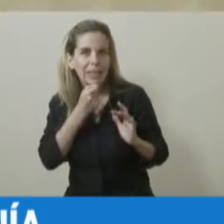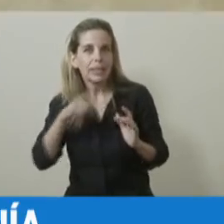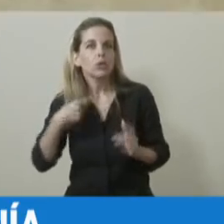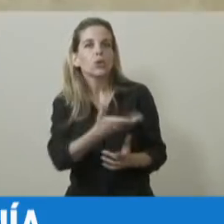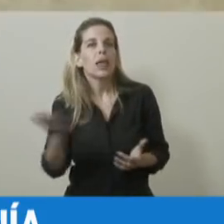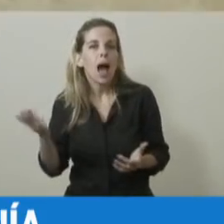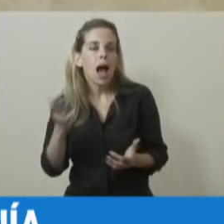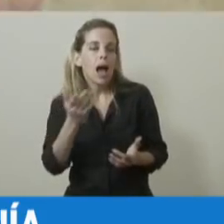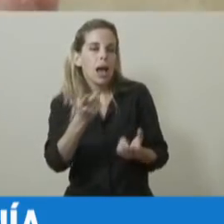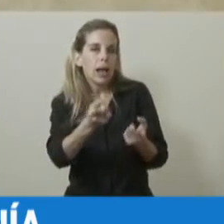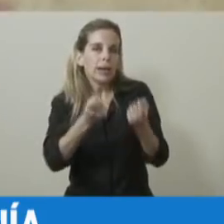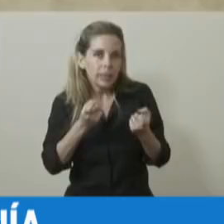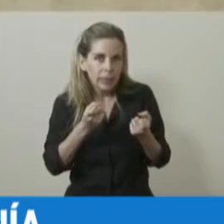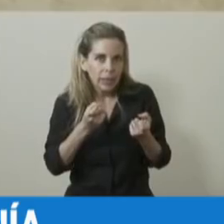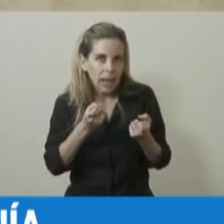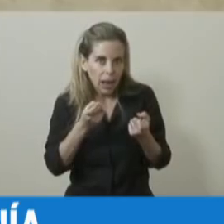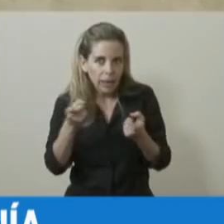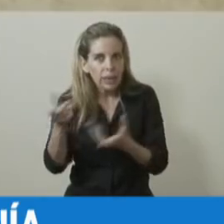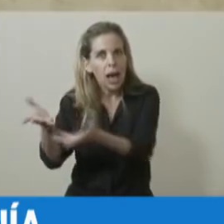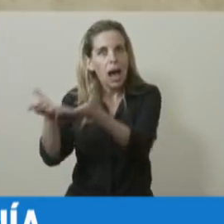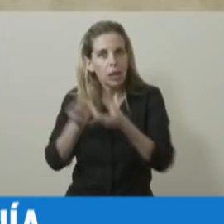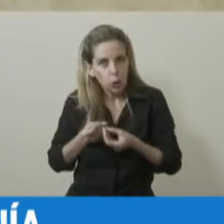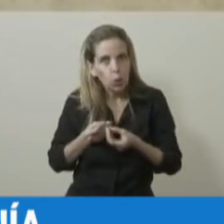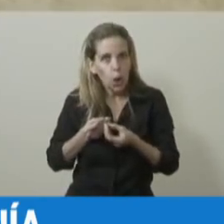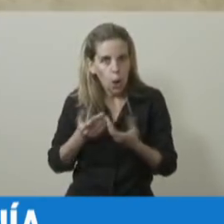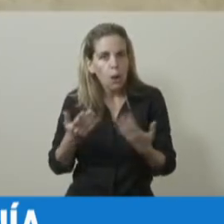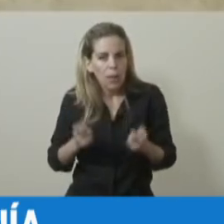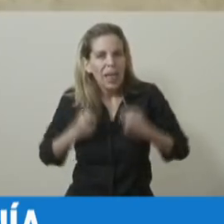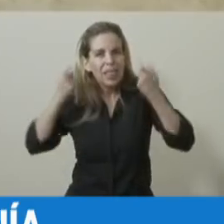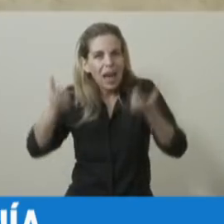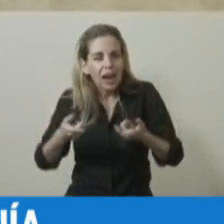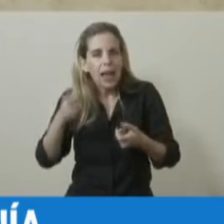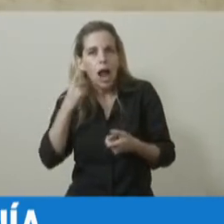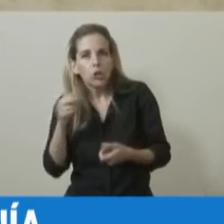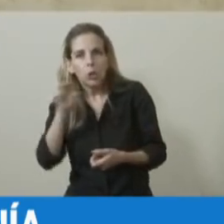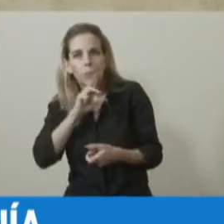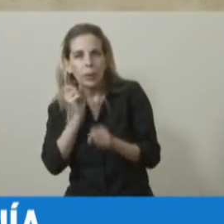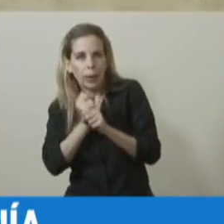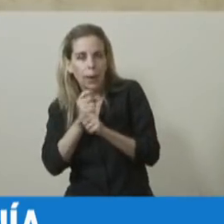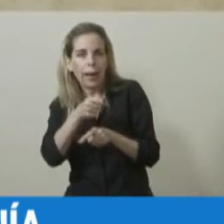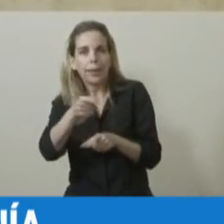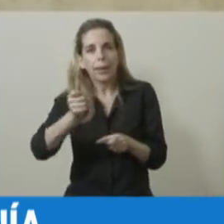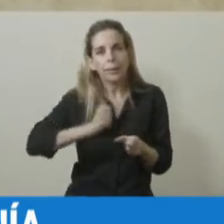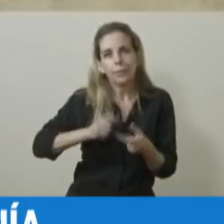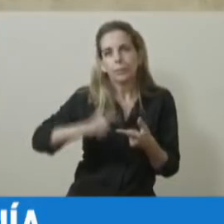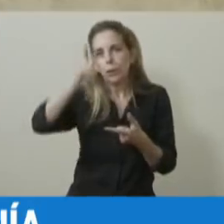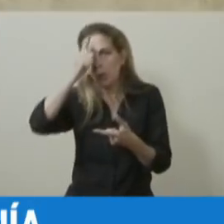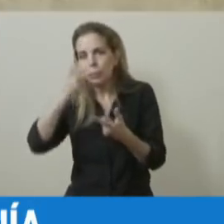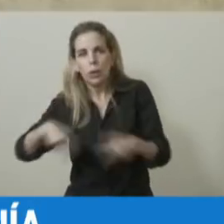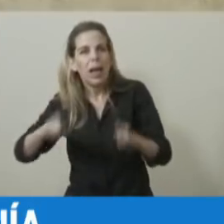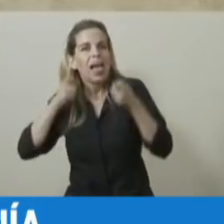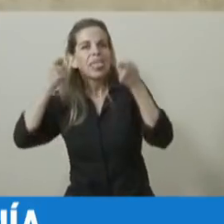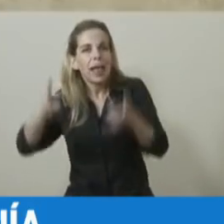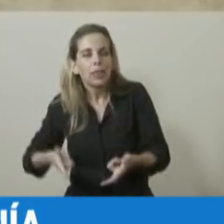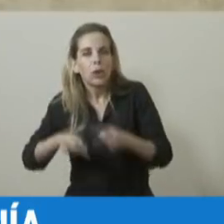necesitamos, pudiendo dotar a nuestros hombres y a nuestras mujeres de las Fuerzas Armadas de todo el material y todo el instrumental necesario